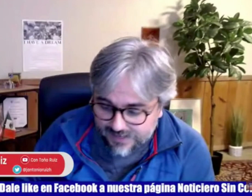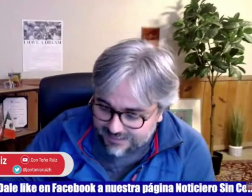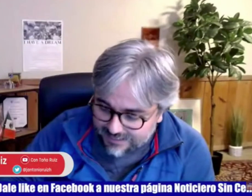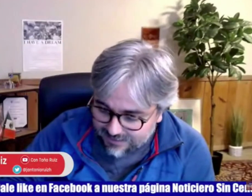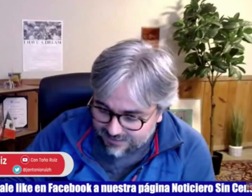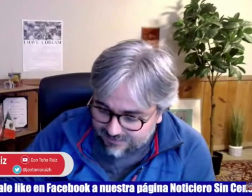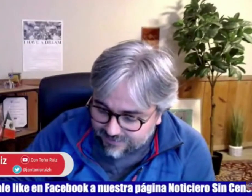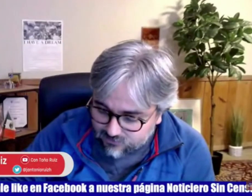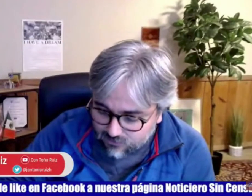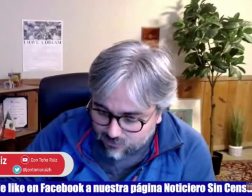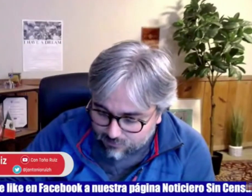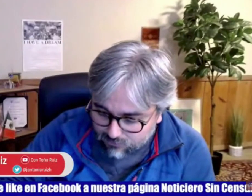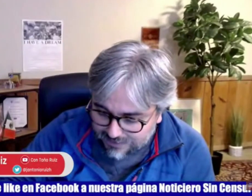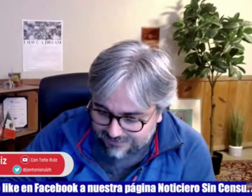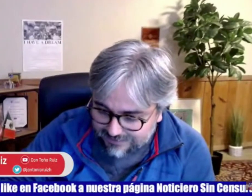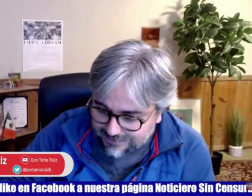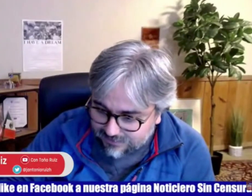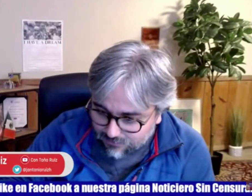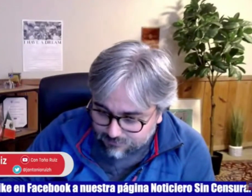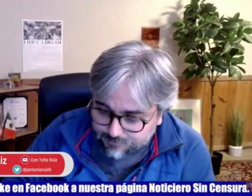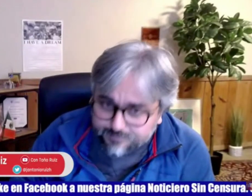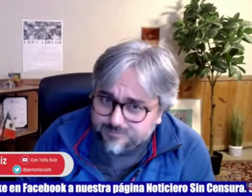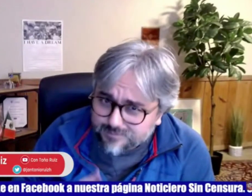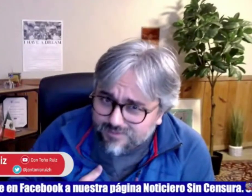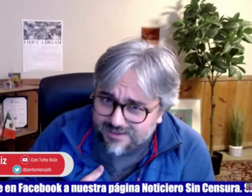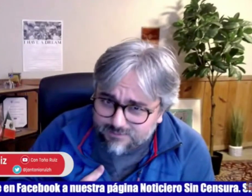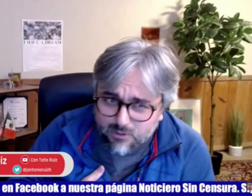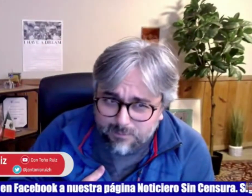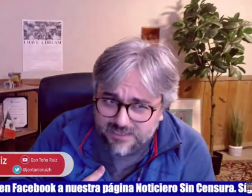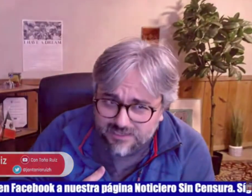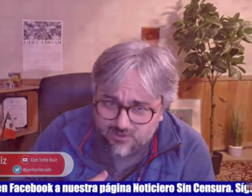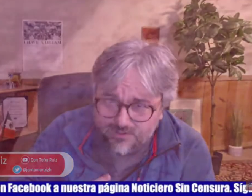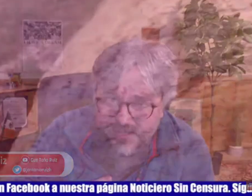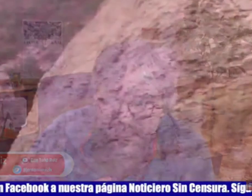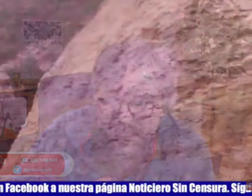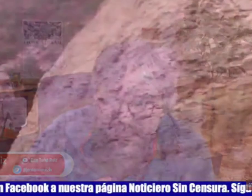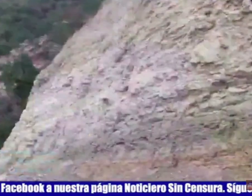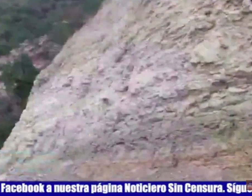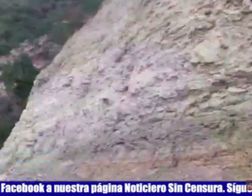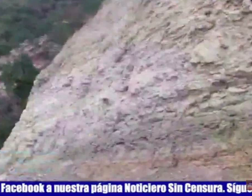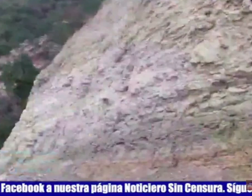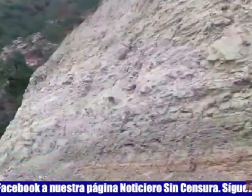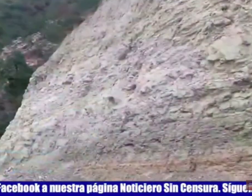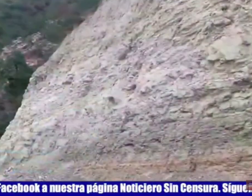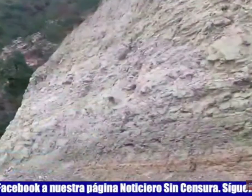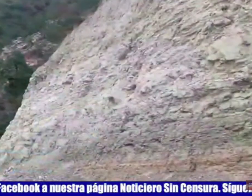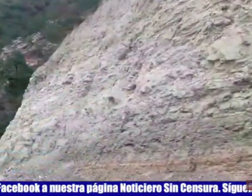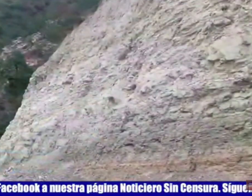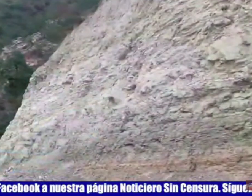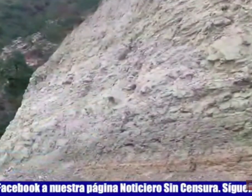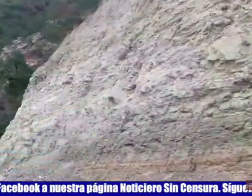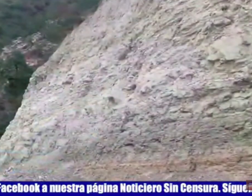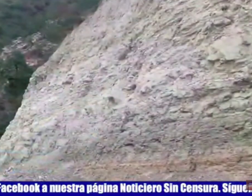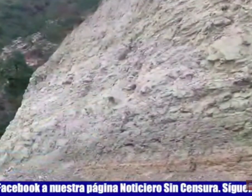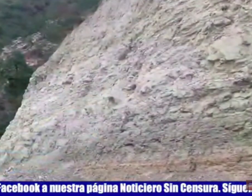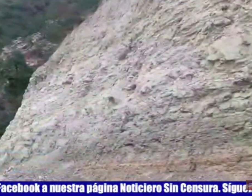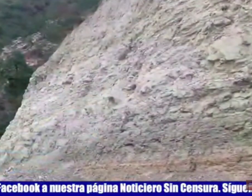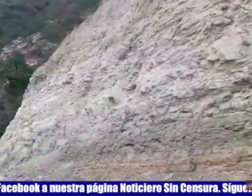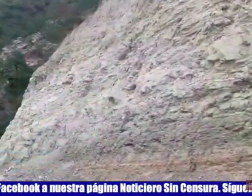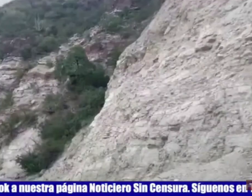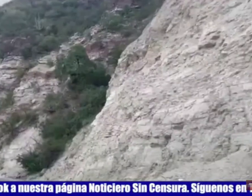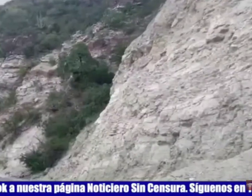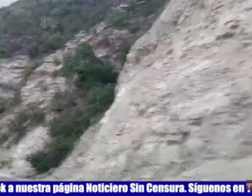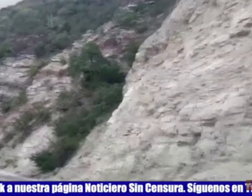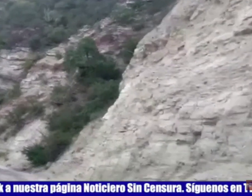terrible. Y al decir esto de lo importante del litio, es mi opinión que no solamente los empresarios